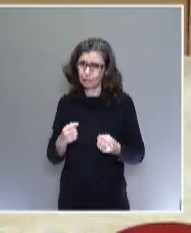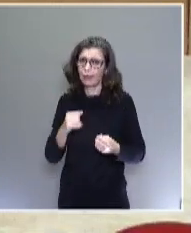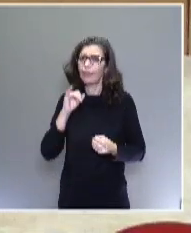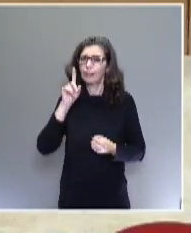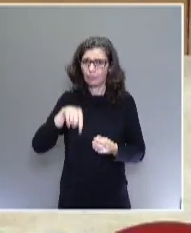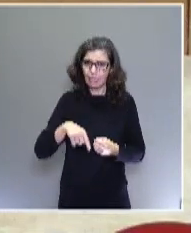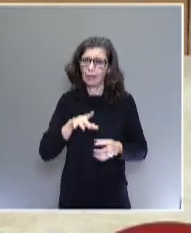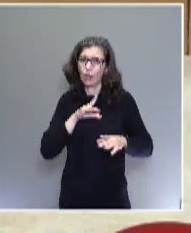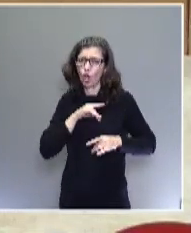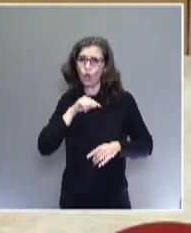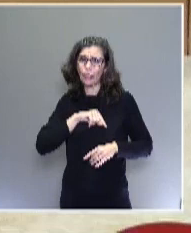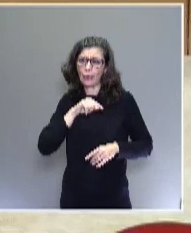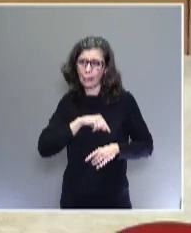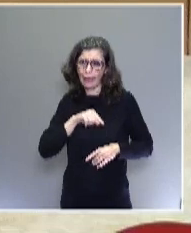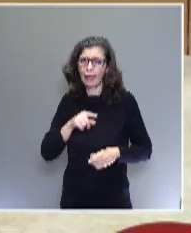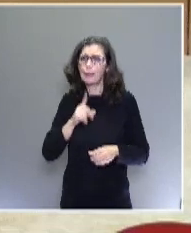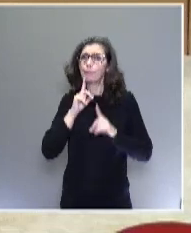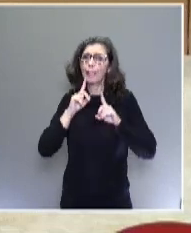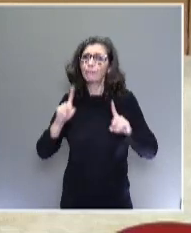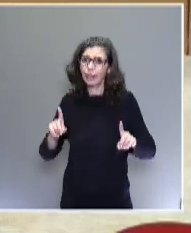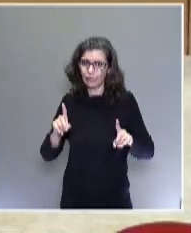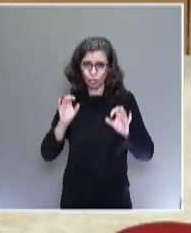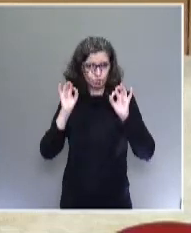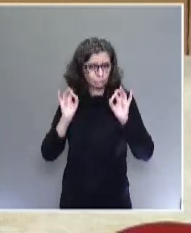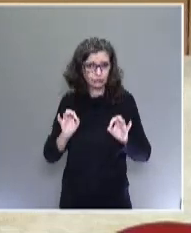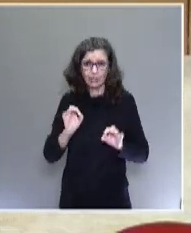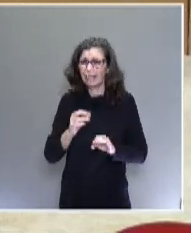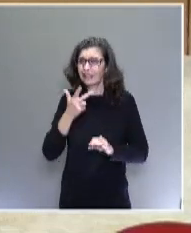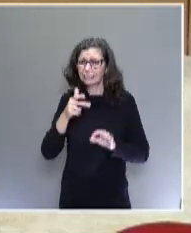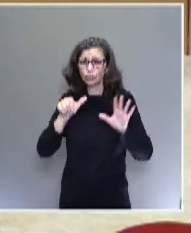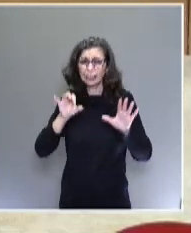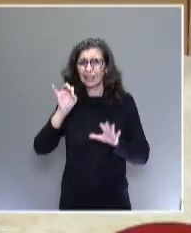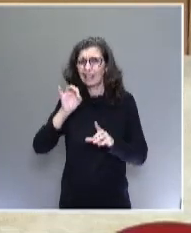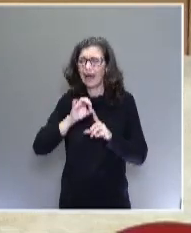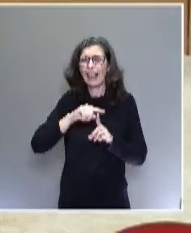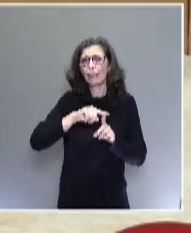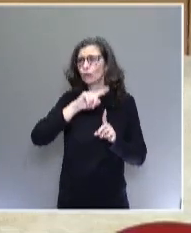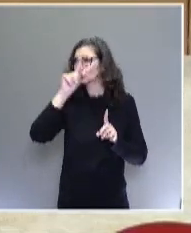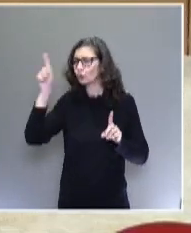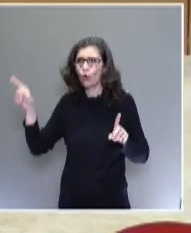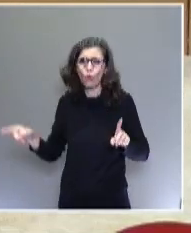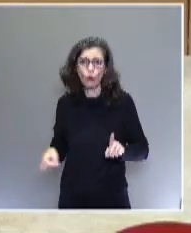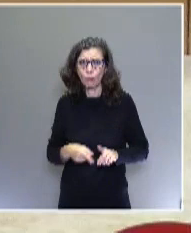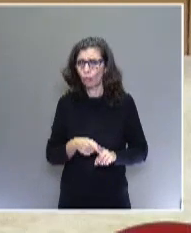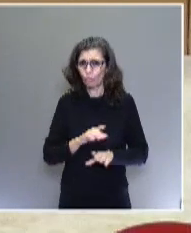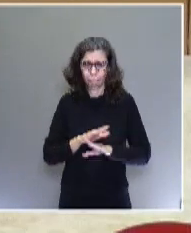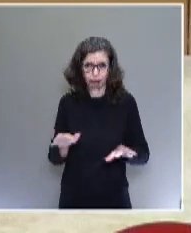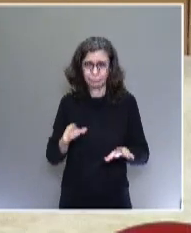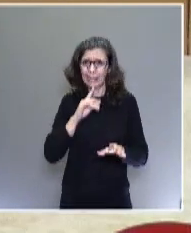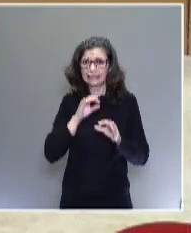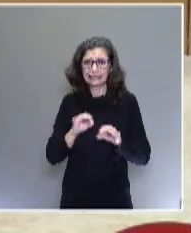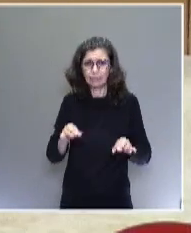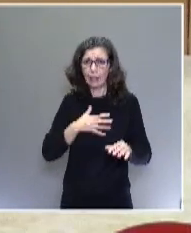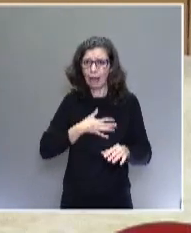de la comunicación Clara beneficios en 360 gr es decir todo el mundo sale beneficiado cuando la comunicación es simple